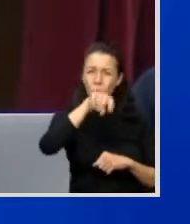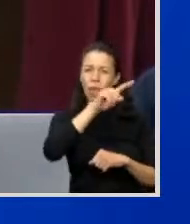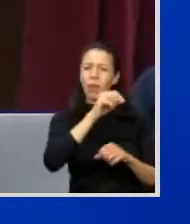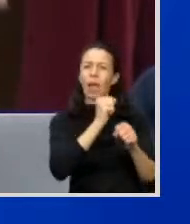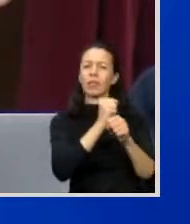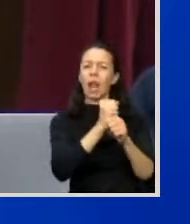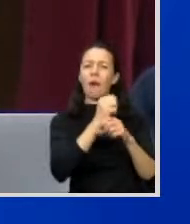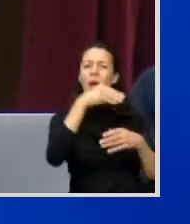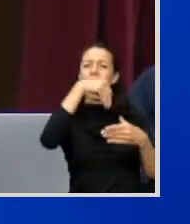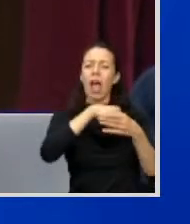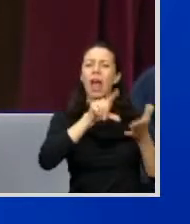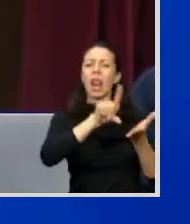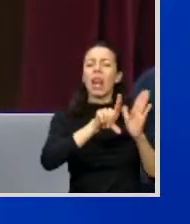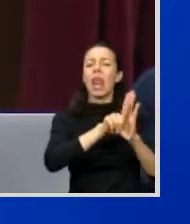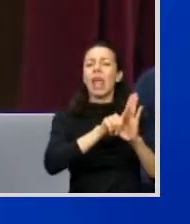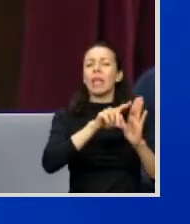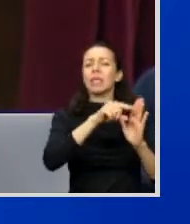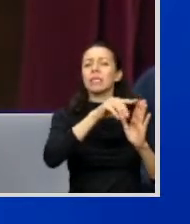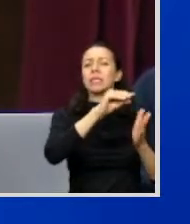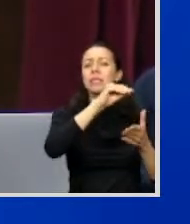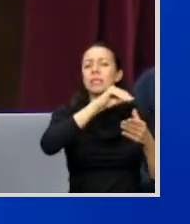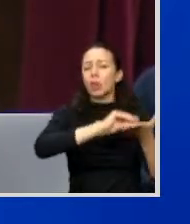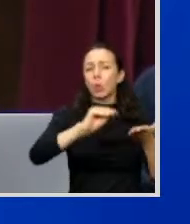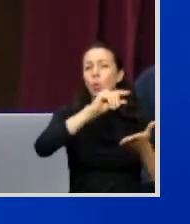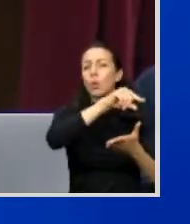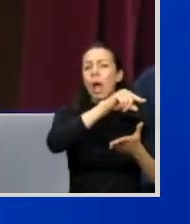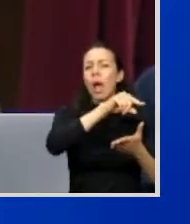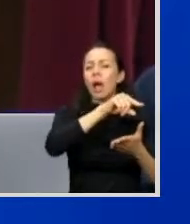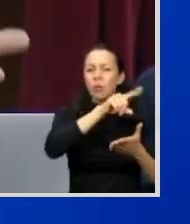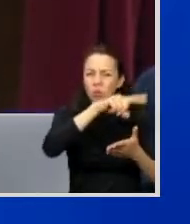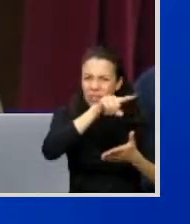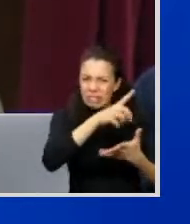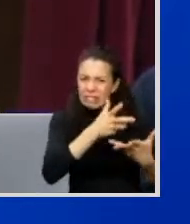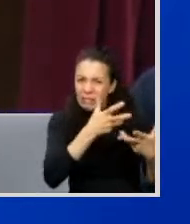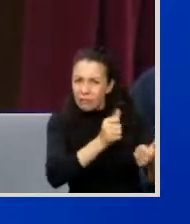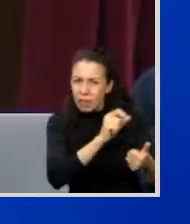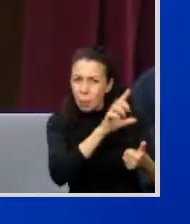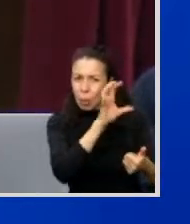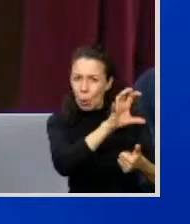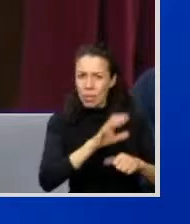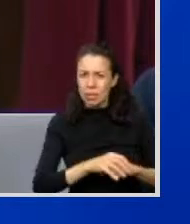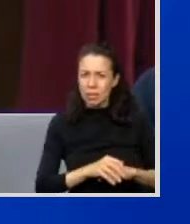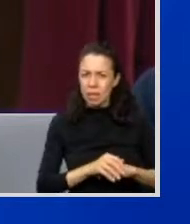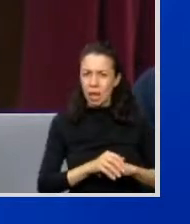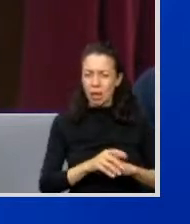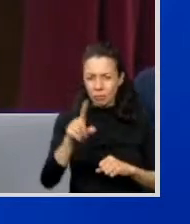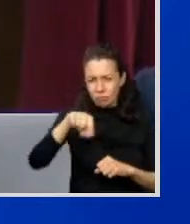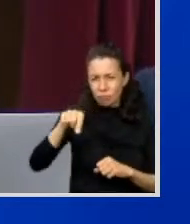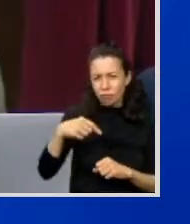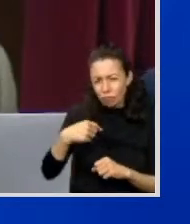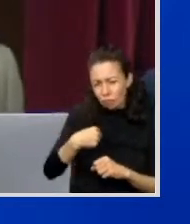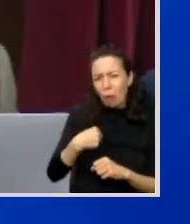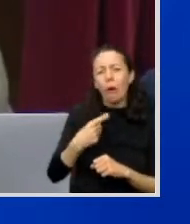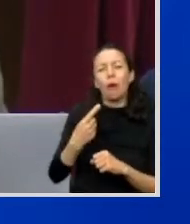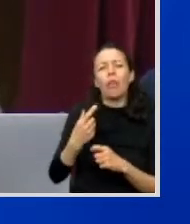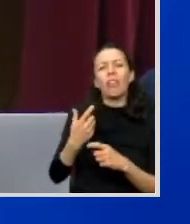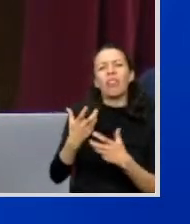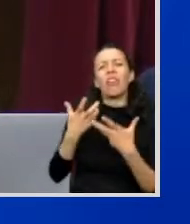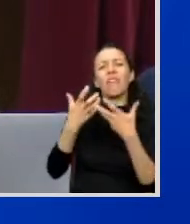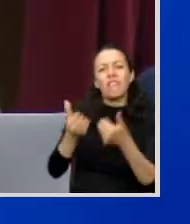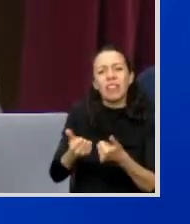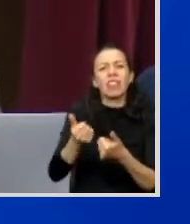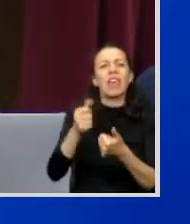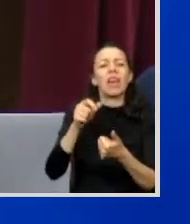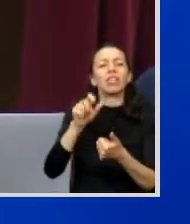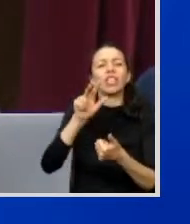lugar, la oposición significa el control de todo lo que manda el Ejecutivo Nacional y tenga que